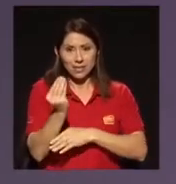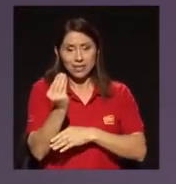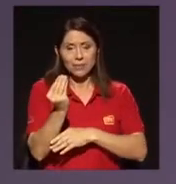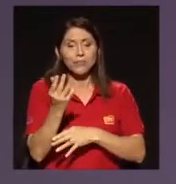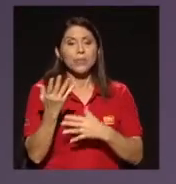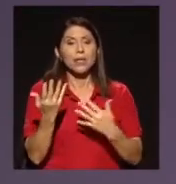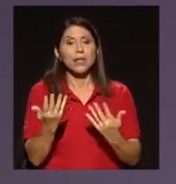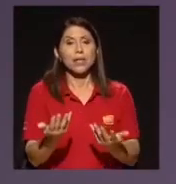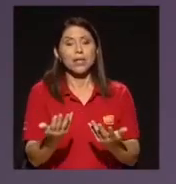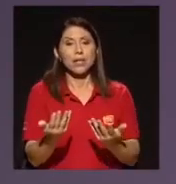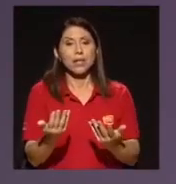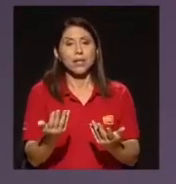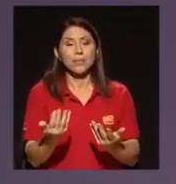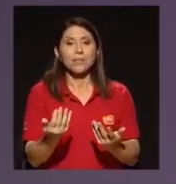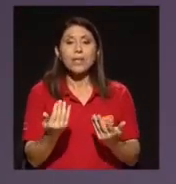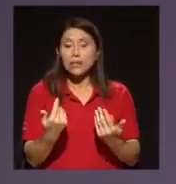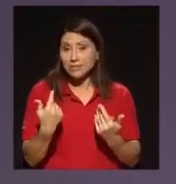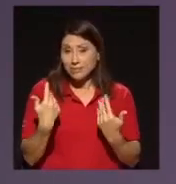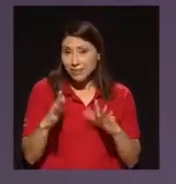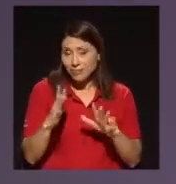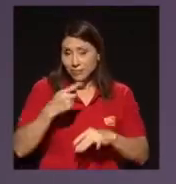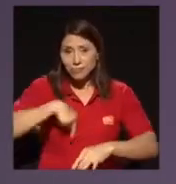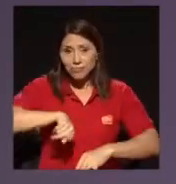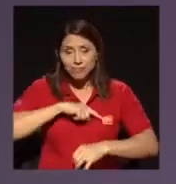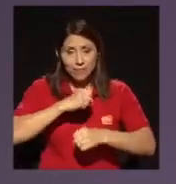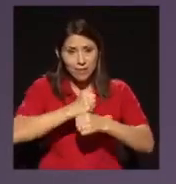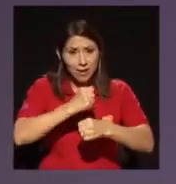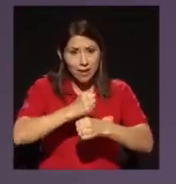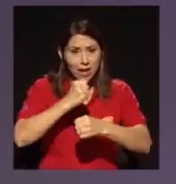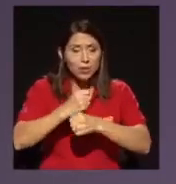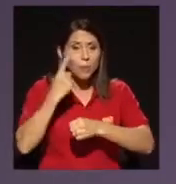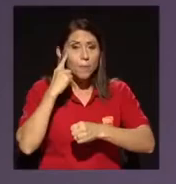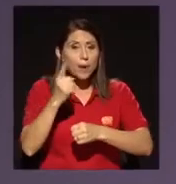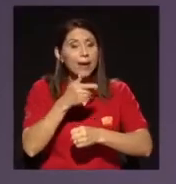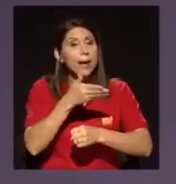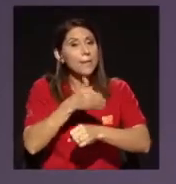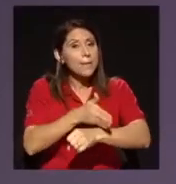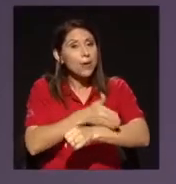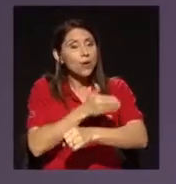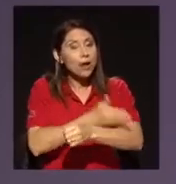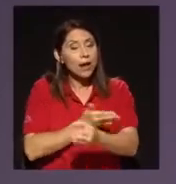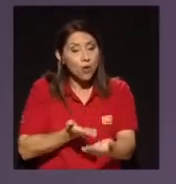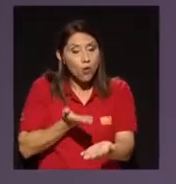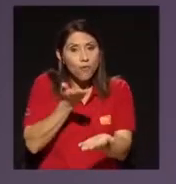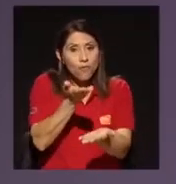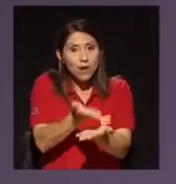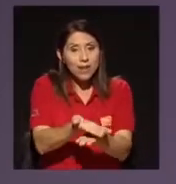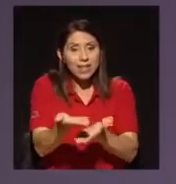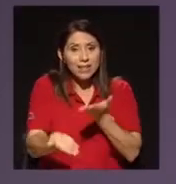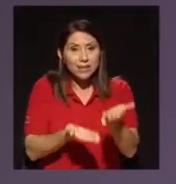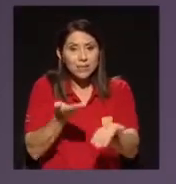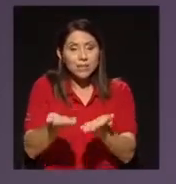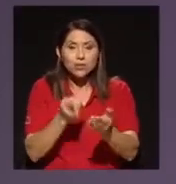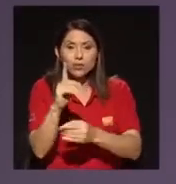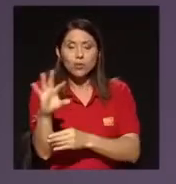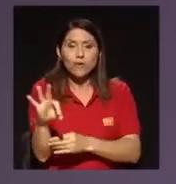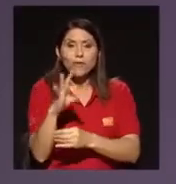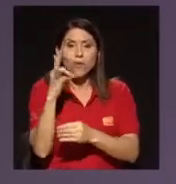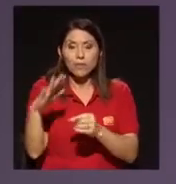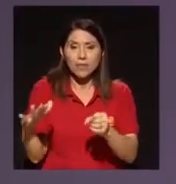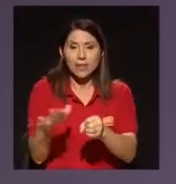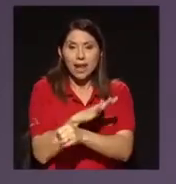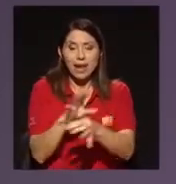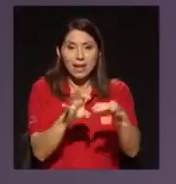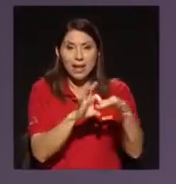compañeras, ha venido trabajando con cada uno para mejorar también la oferta de servicios de una manera integral y articulada.